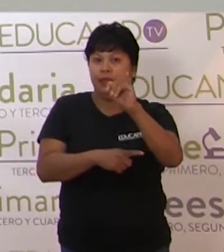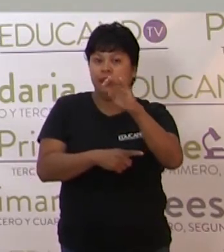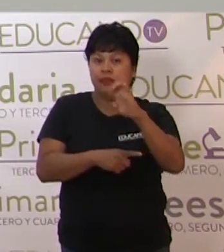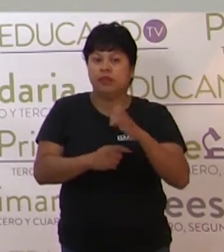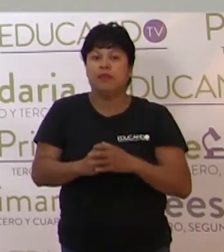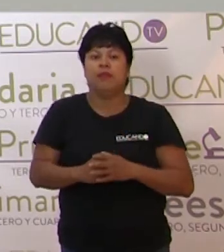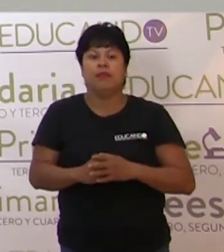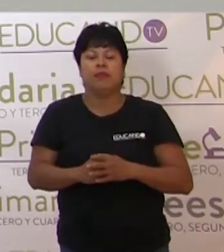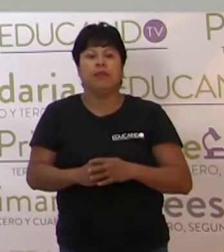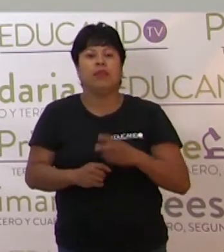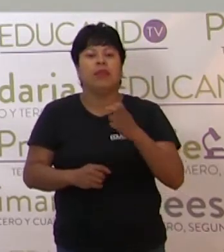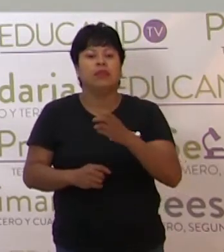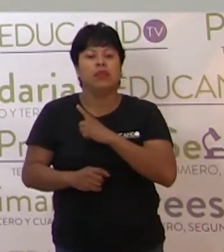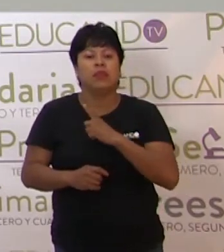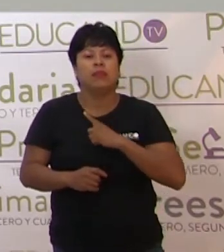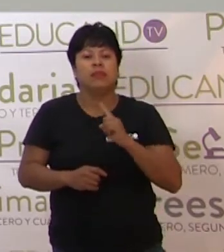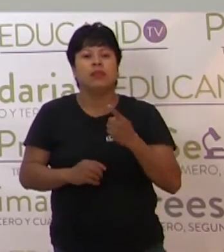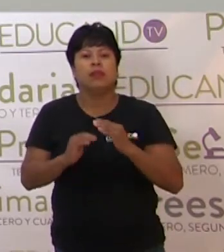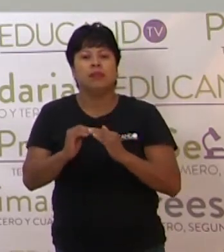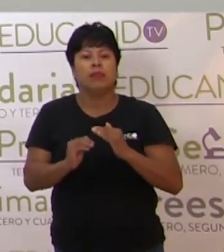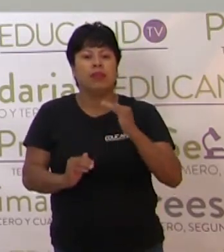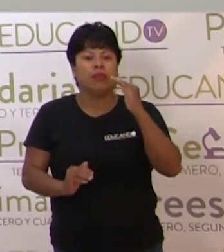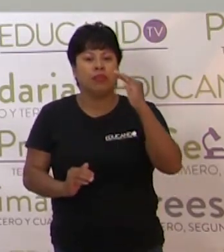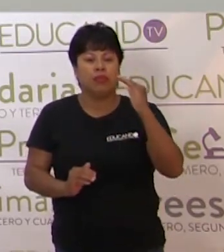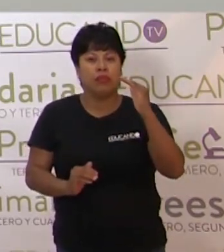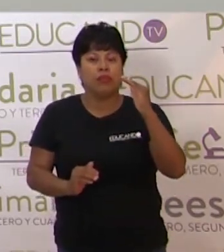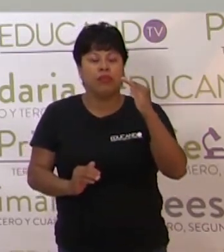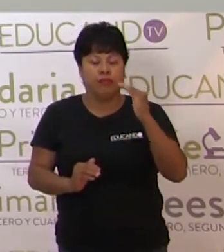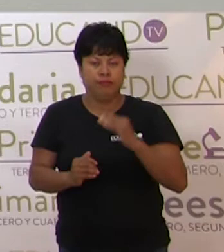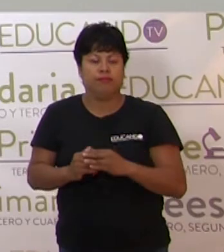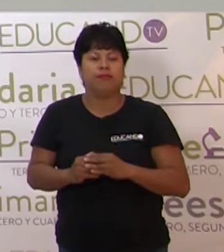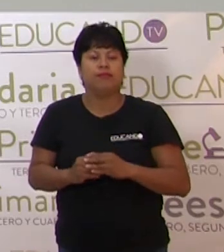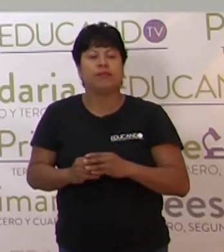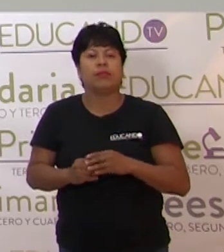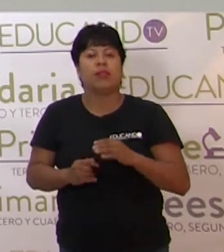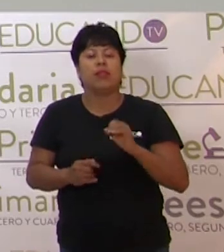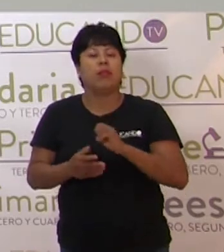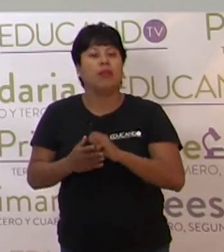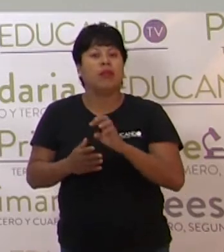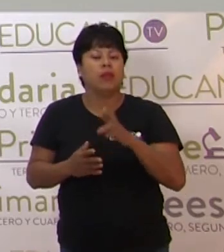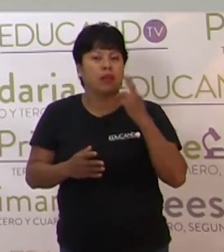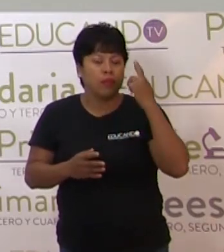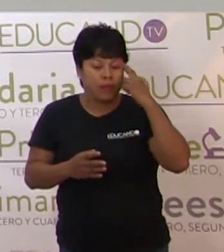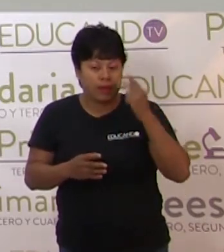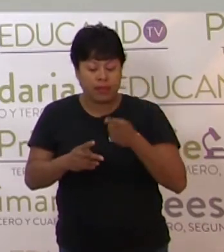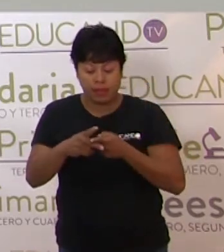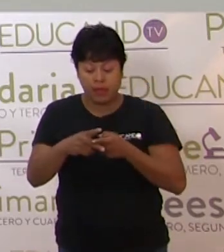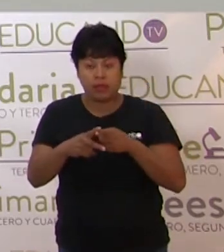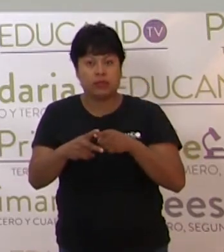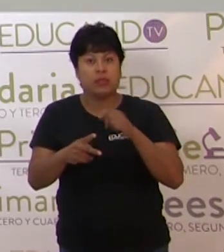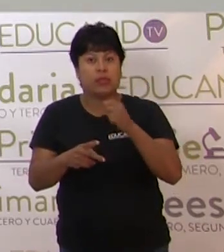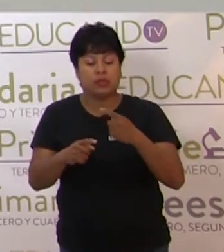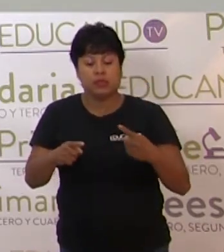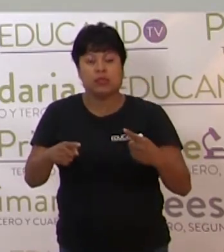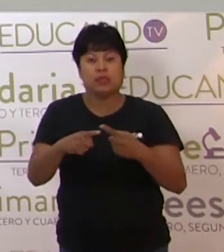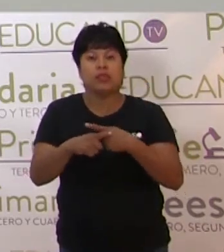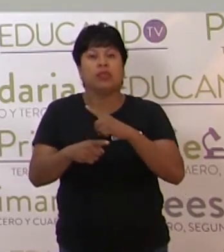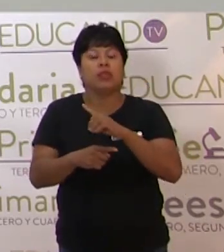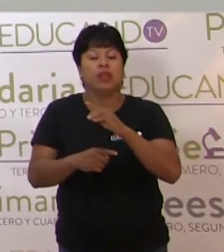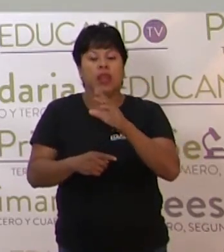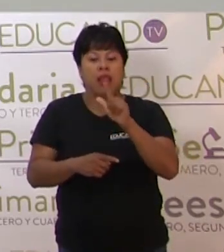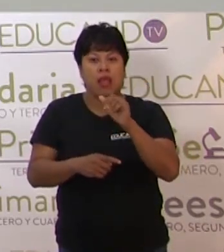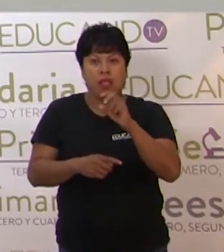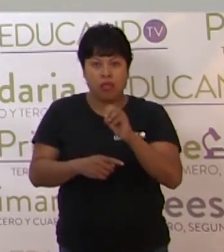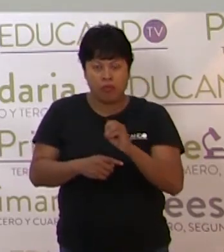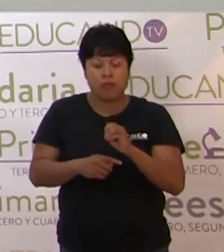esta se debe ser mayúscula y es también recuerden los vértices son la intersección de los lados y